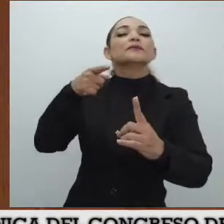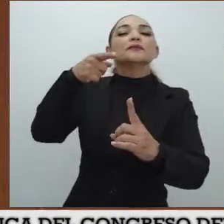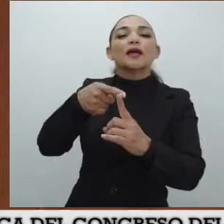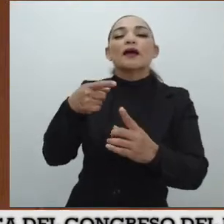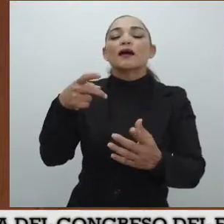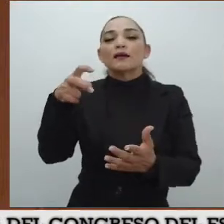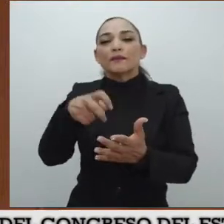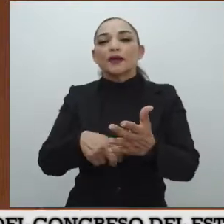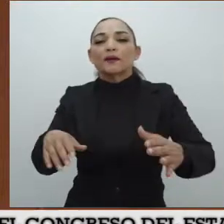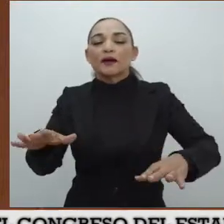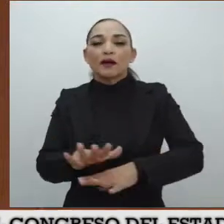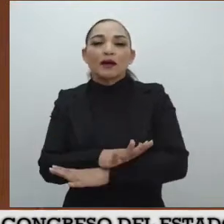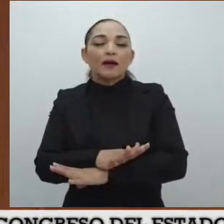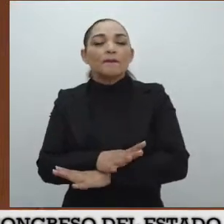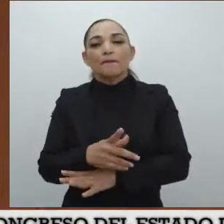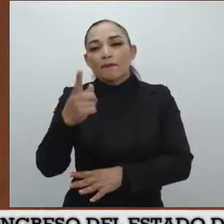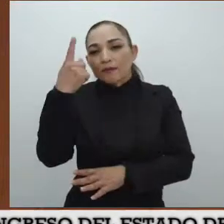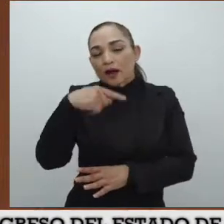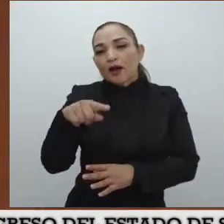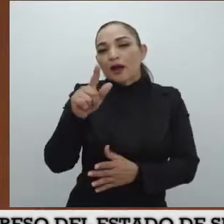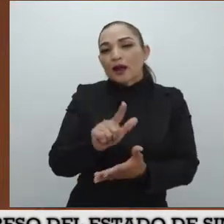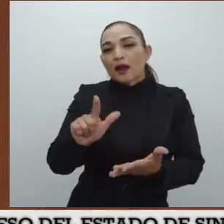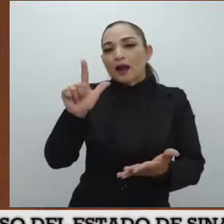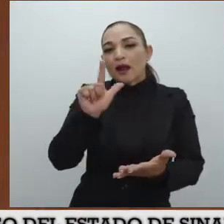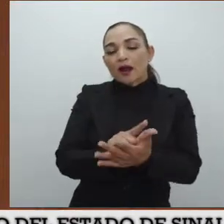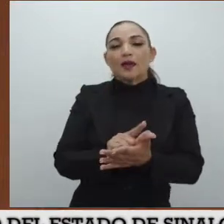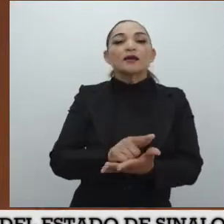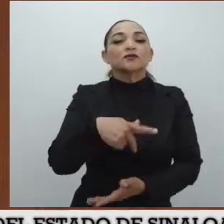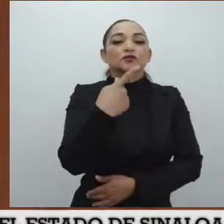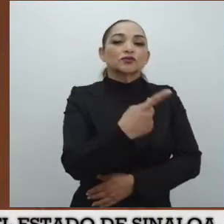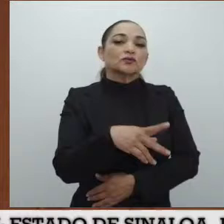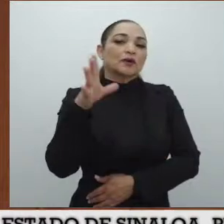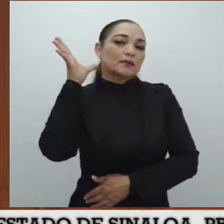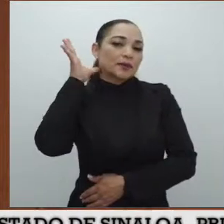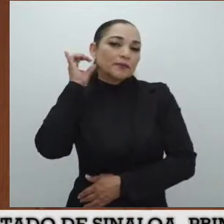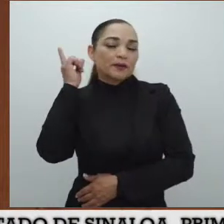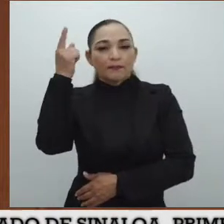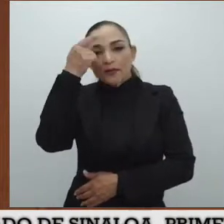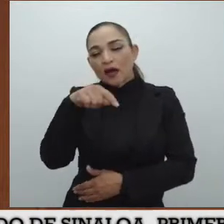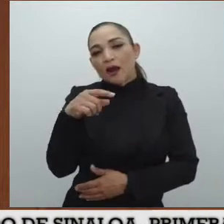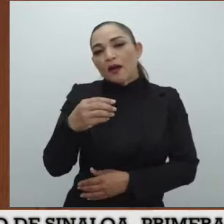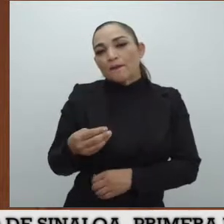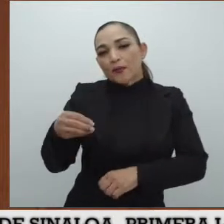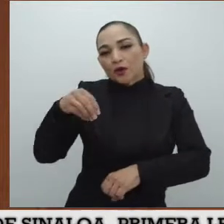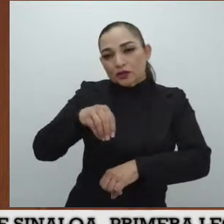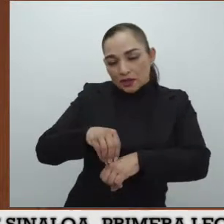reforma y adicionar a disposiciones de la Ley Orgánica del Congreso del Estado a fin de crear y establecer la